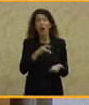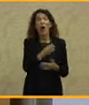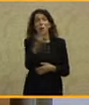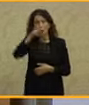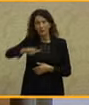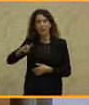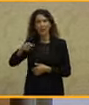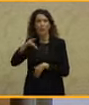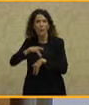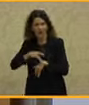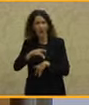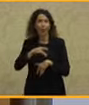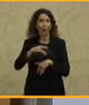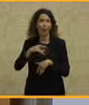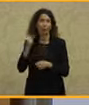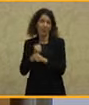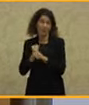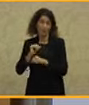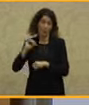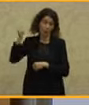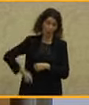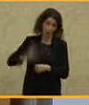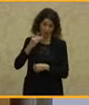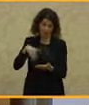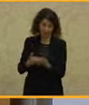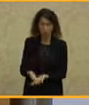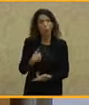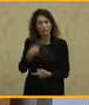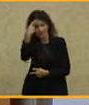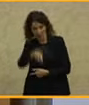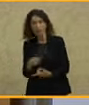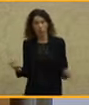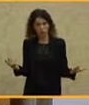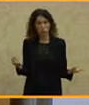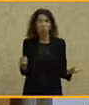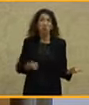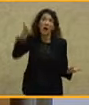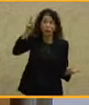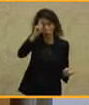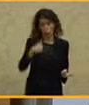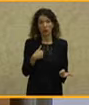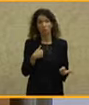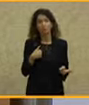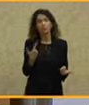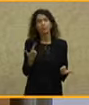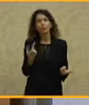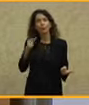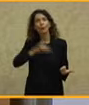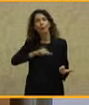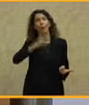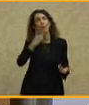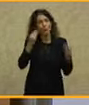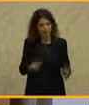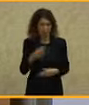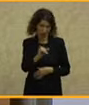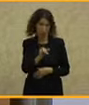que somos sanitarios, como lo hemos vivido desde muy jóvenes, estemos más, bueno, no sé si más, pero por lo menos sí que tenemos